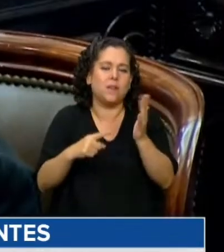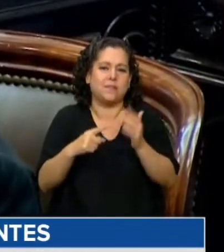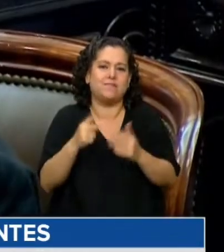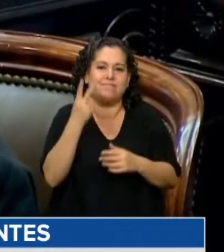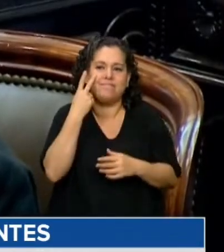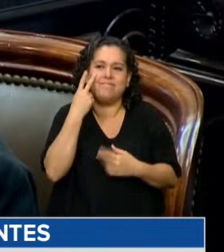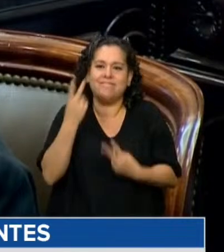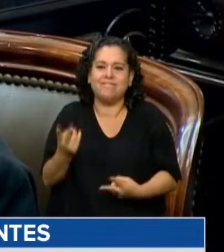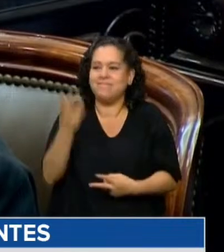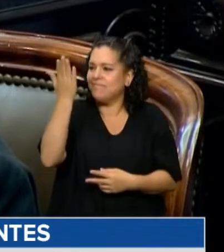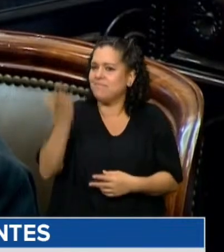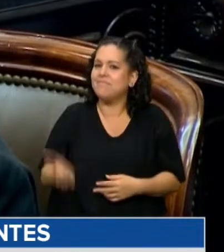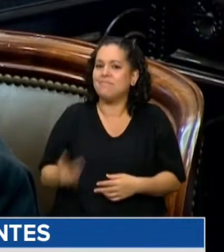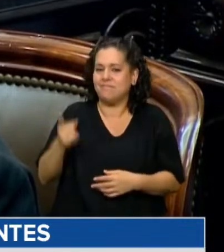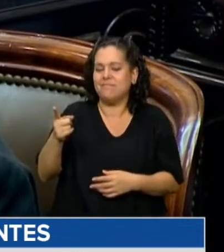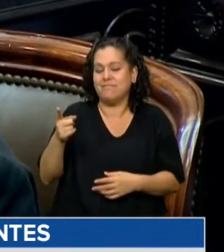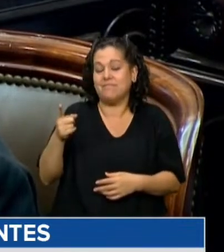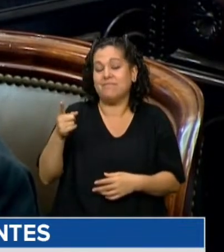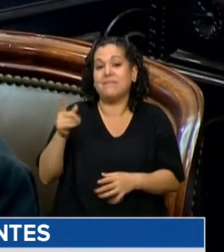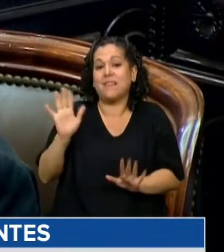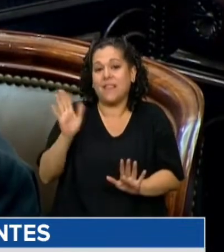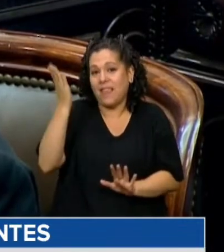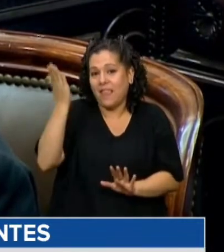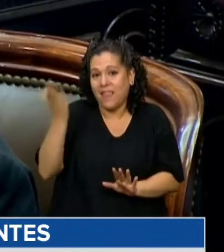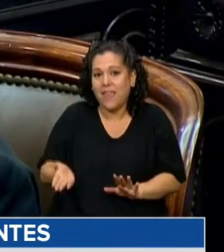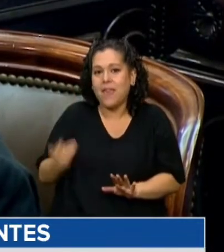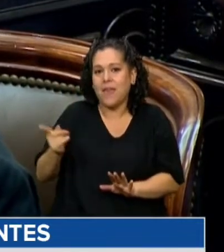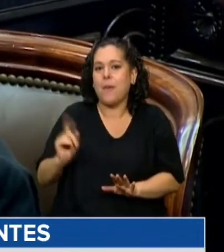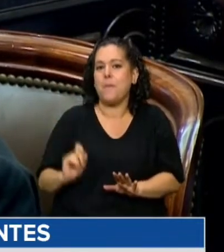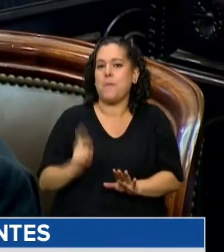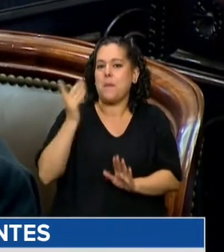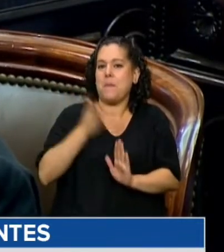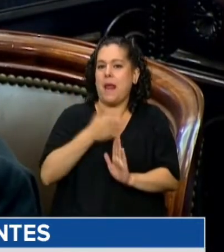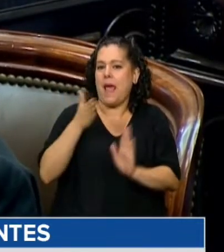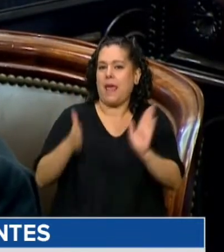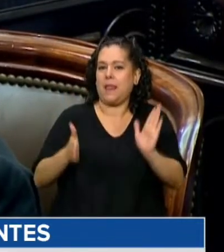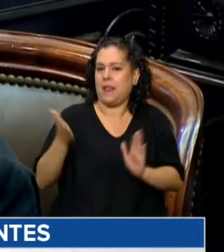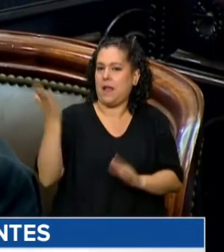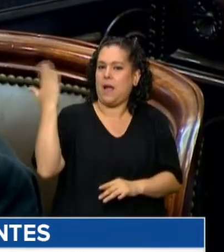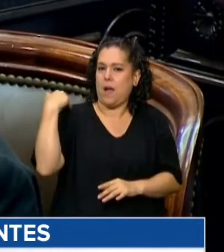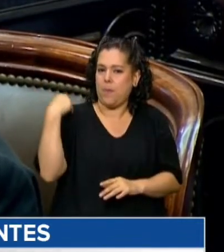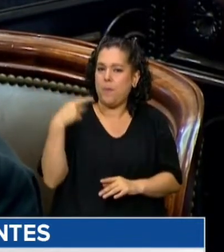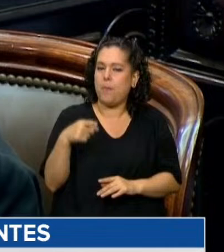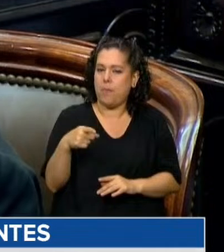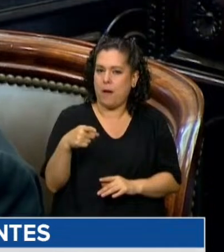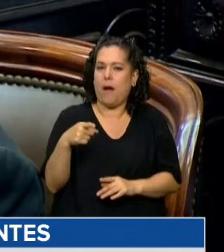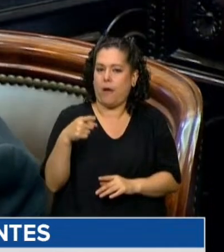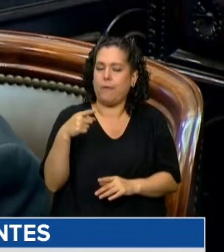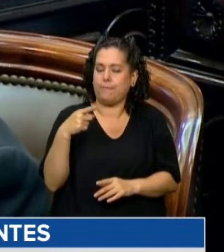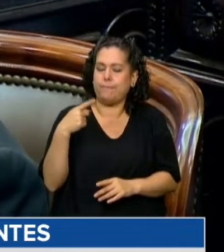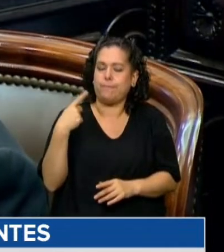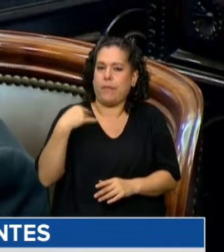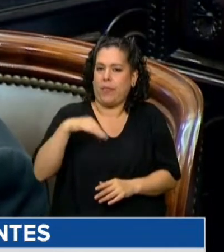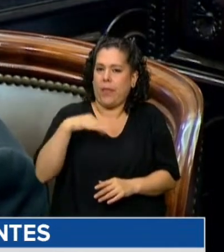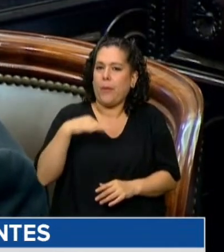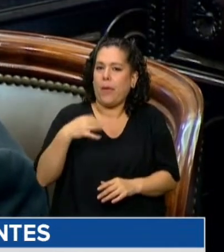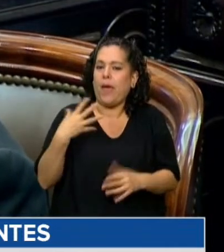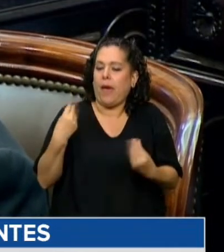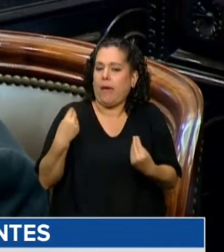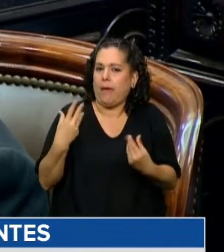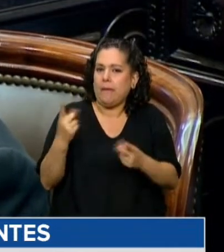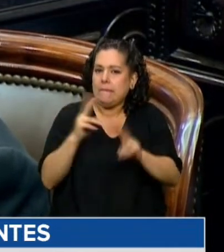del quien de alguna manera en una primera etapa tuvo que tener el acompañamiento de un